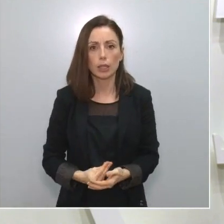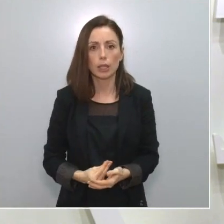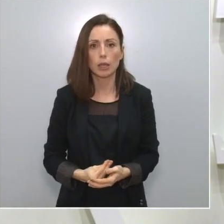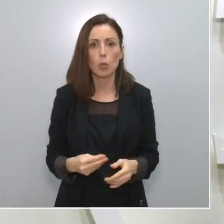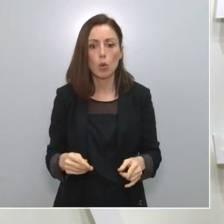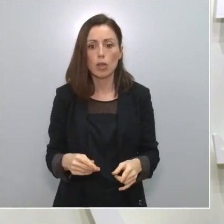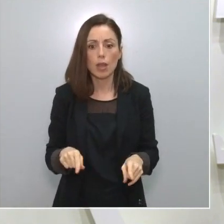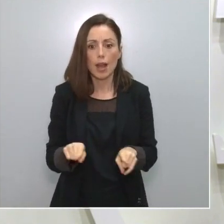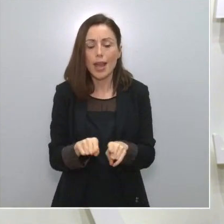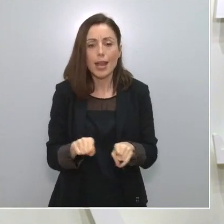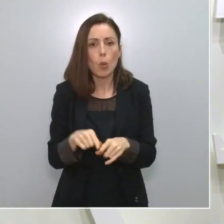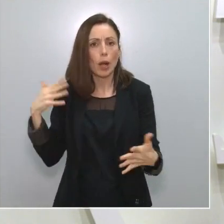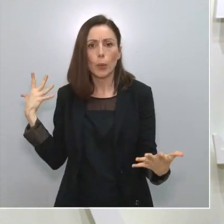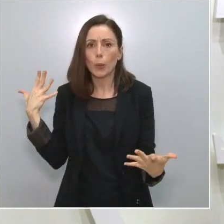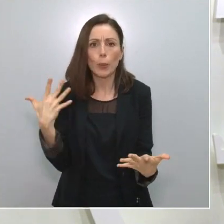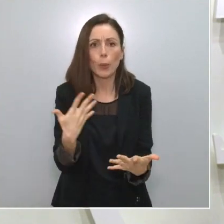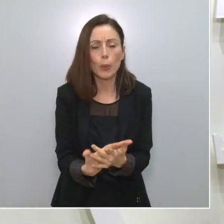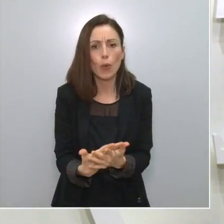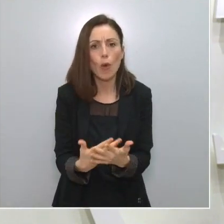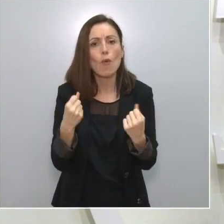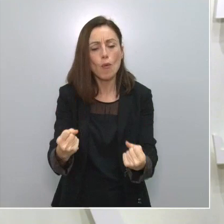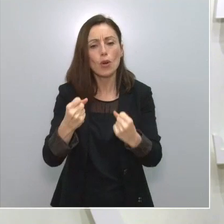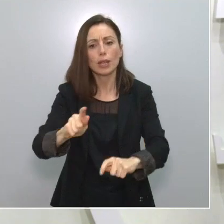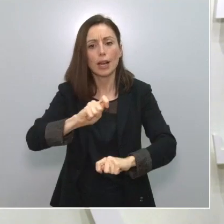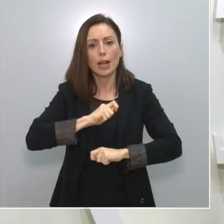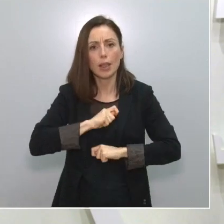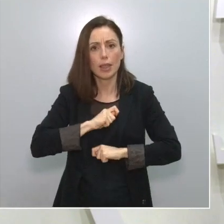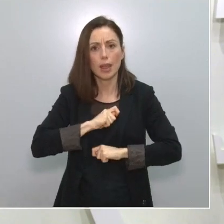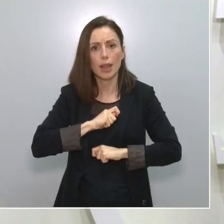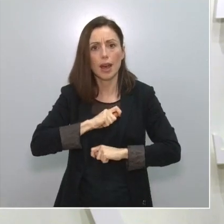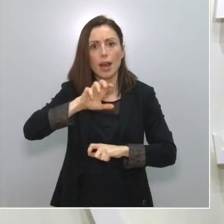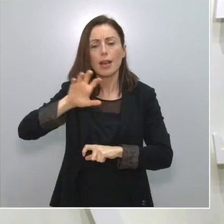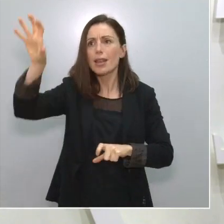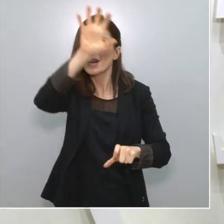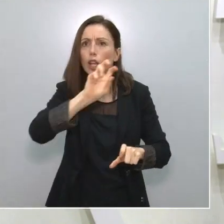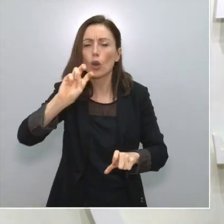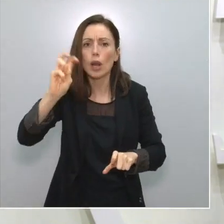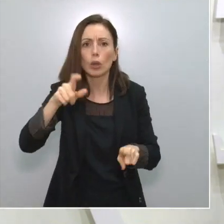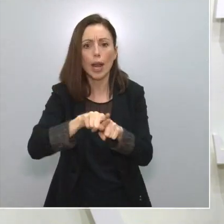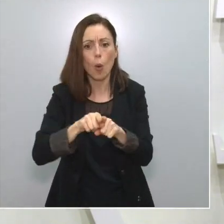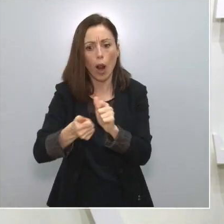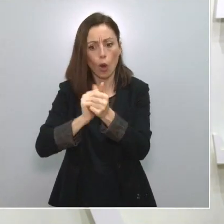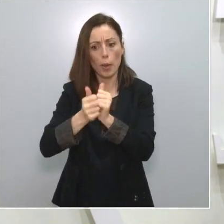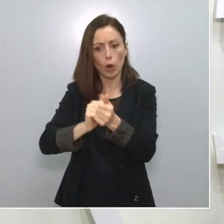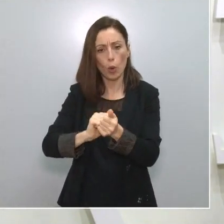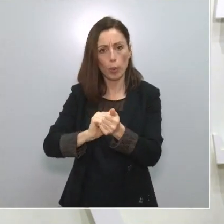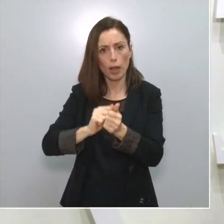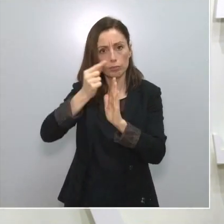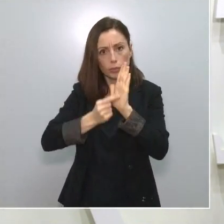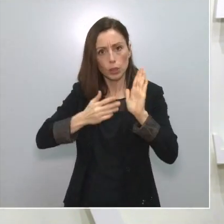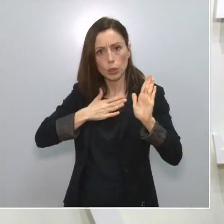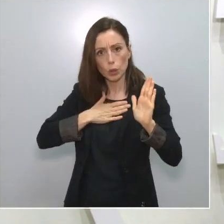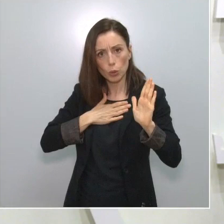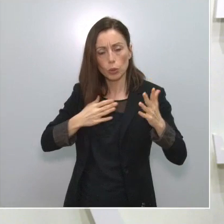nuestra fortaleza, y es el espejo en el que se miran y se han mirado otras regiones. Esta pandemia va a continuar